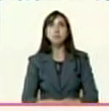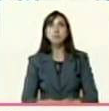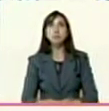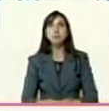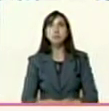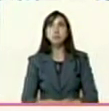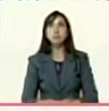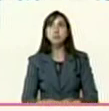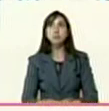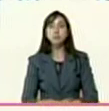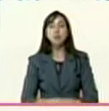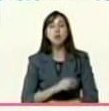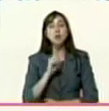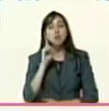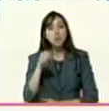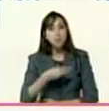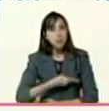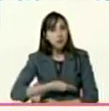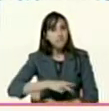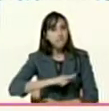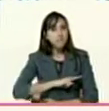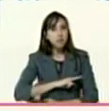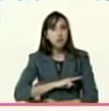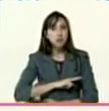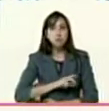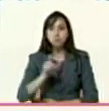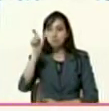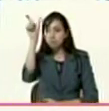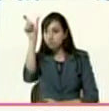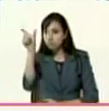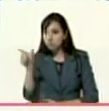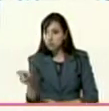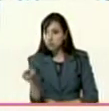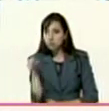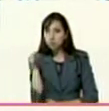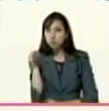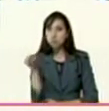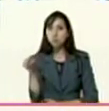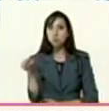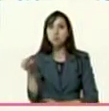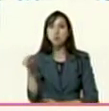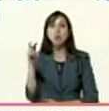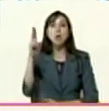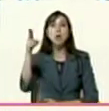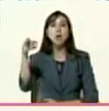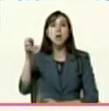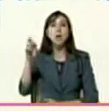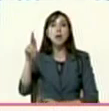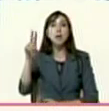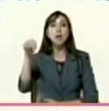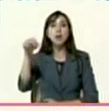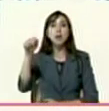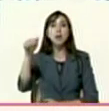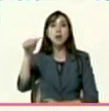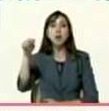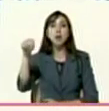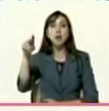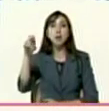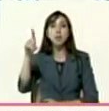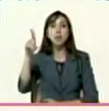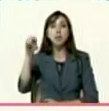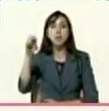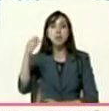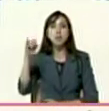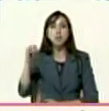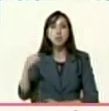También el falso procurador José Hernández González, designado por